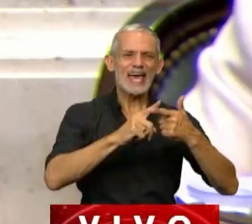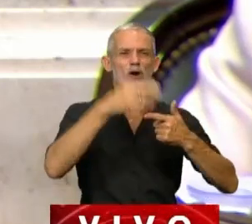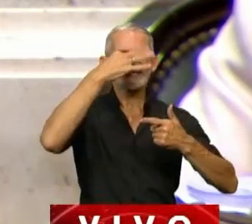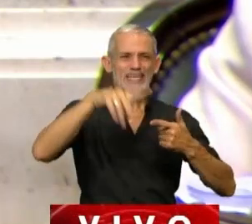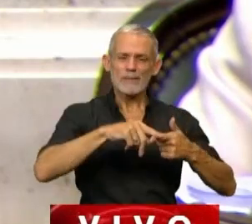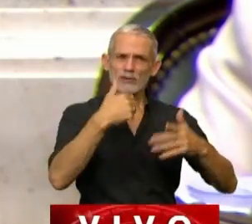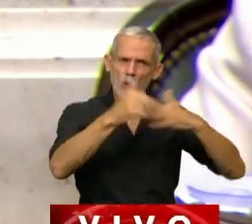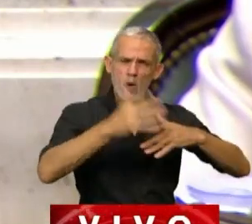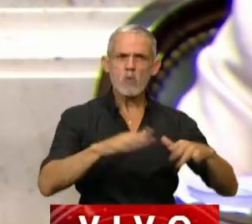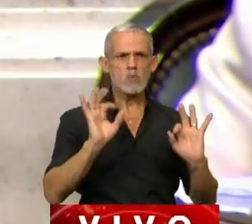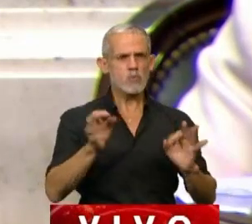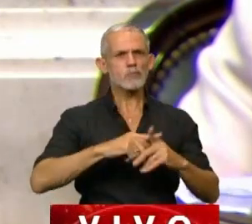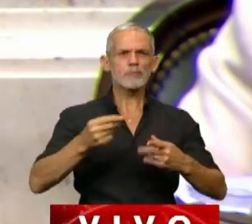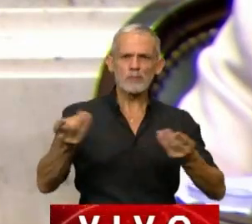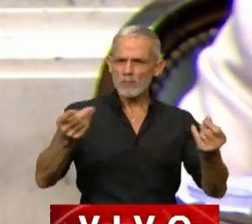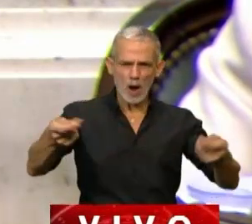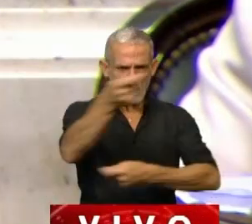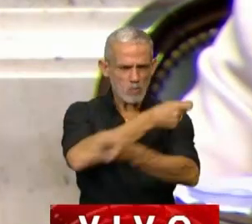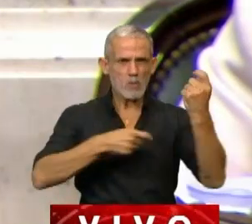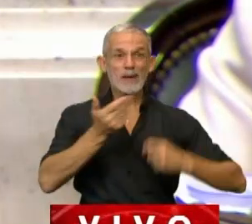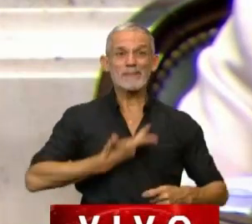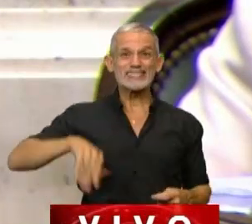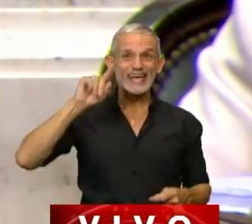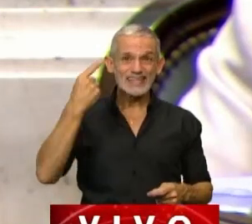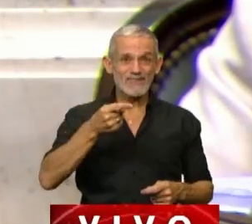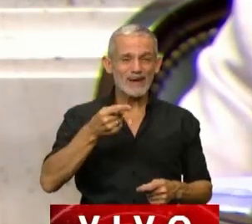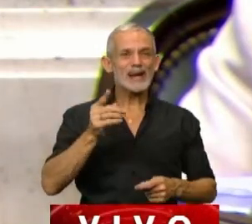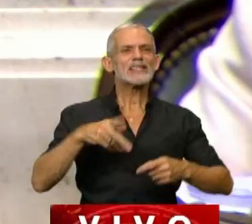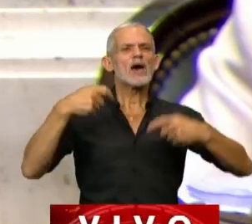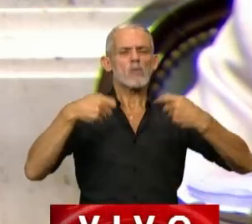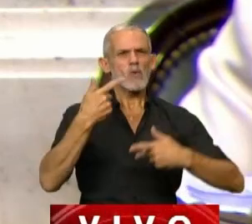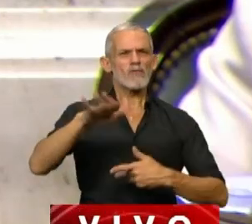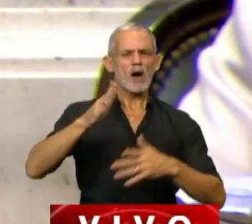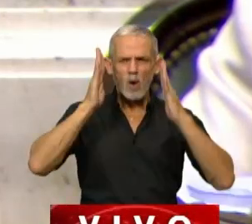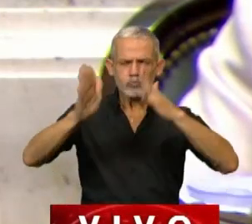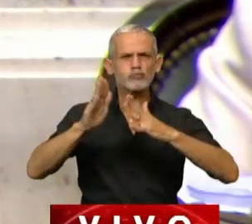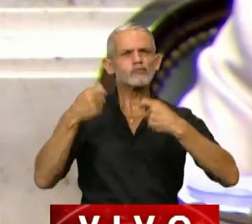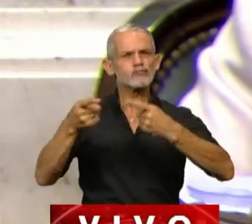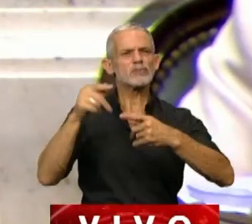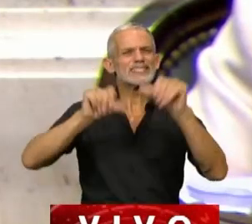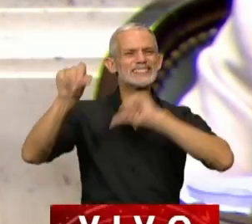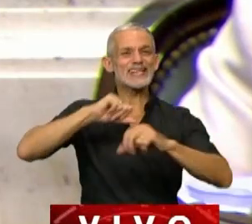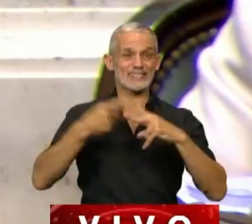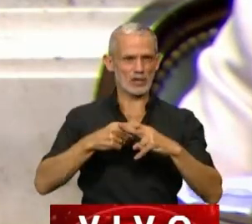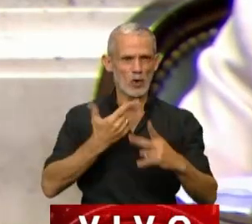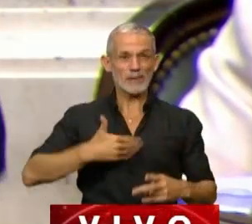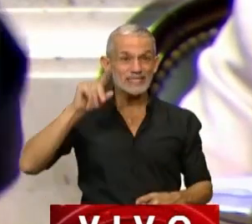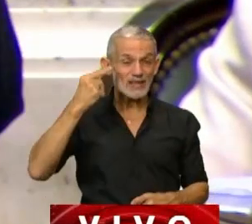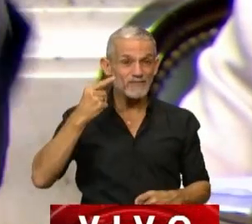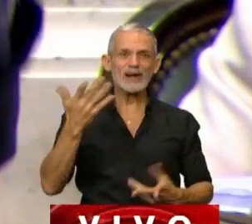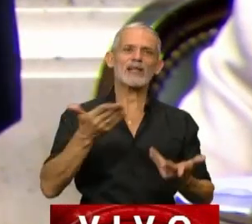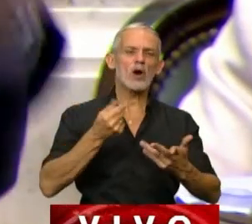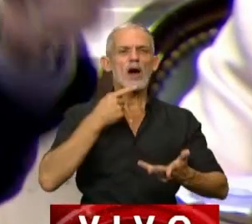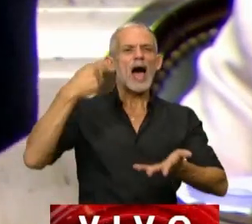cemento, generamos un mercado de capitales. El presidente Fernández apuesta a la ciencia y la tecnología. El presidente Fernández bajó